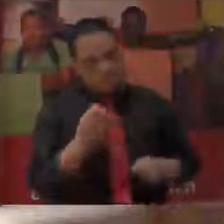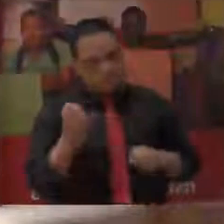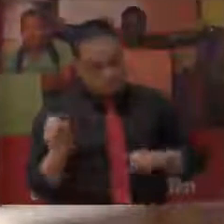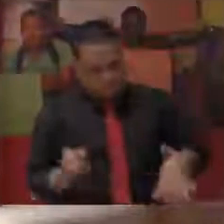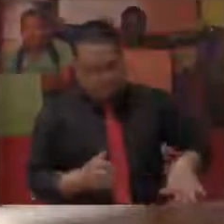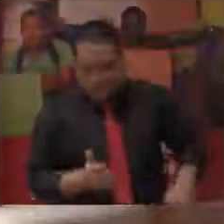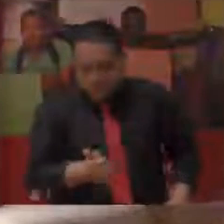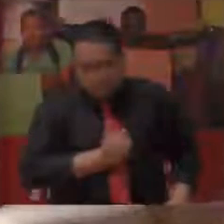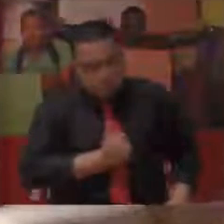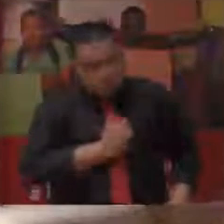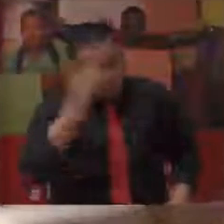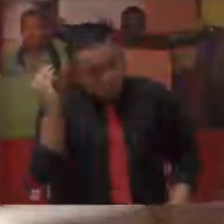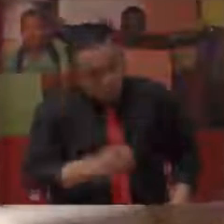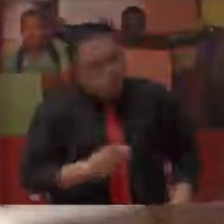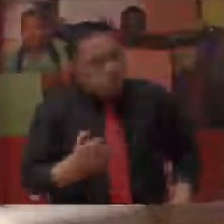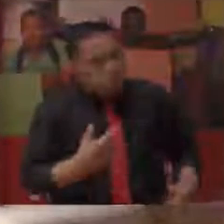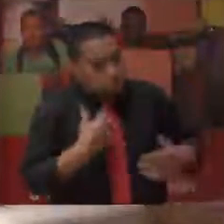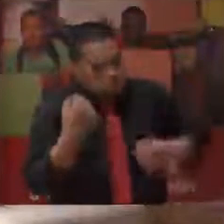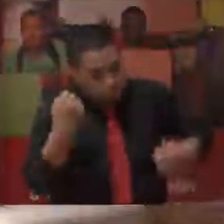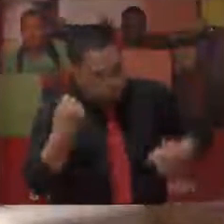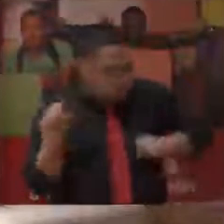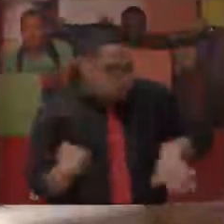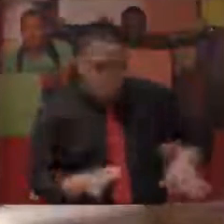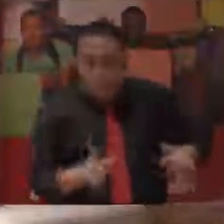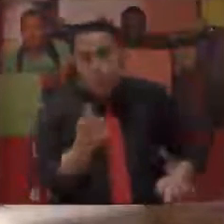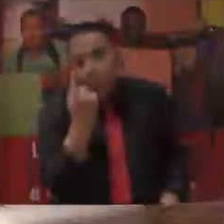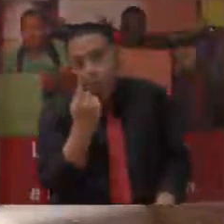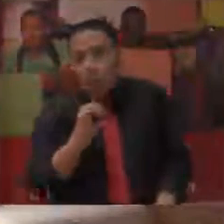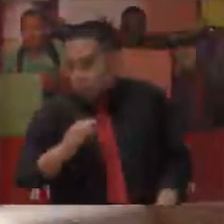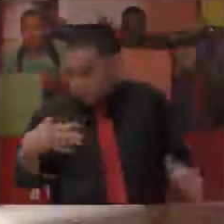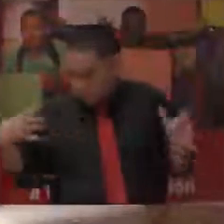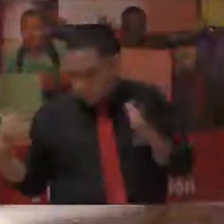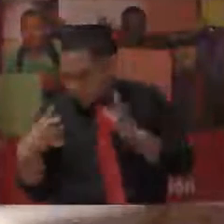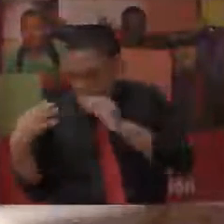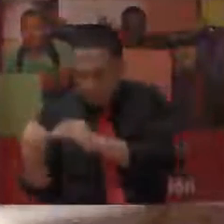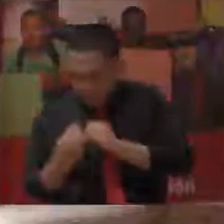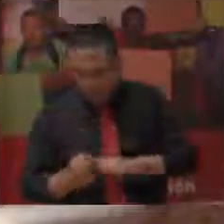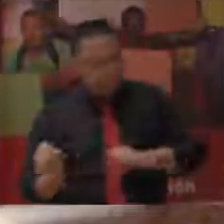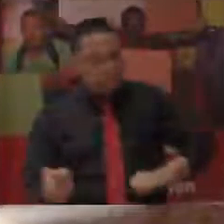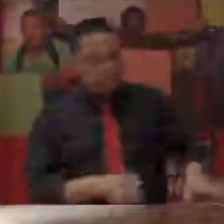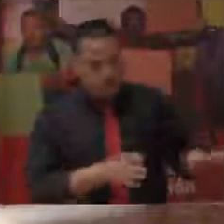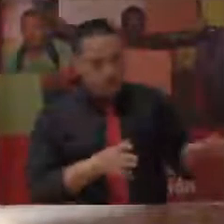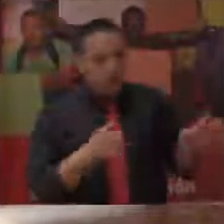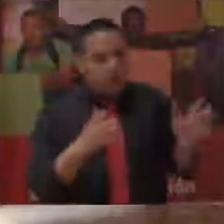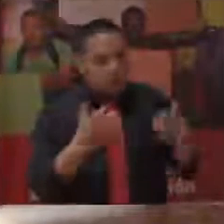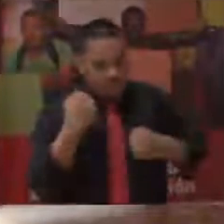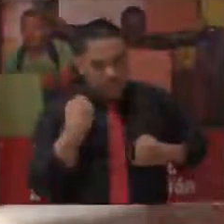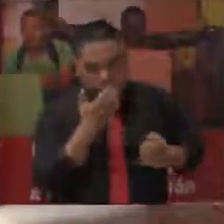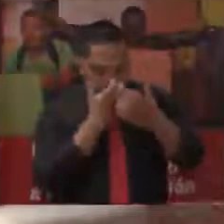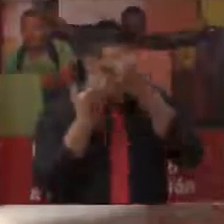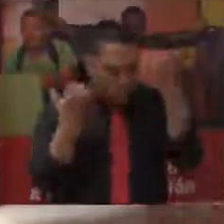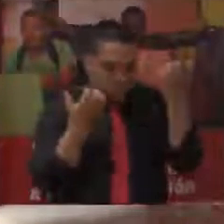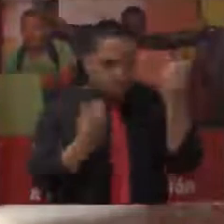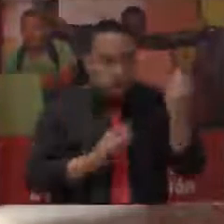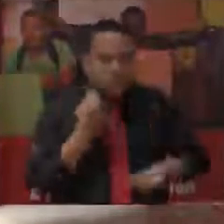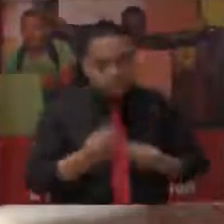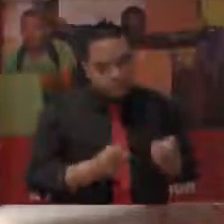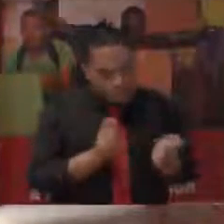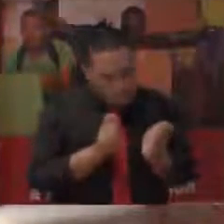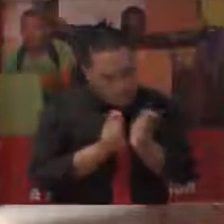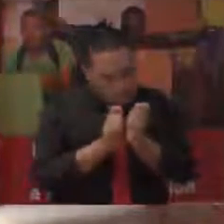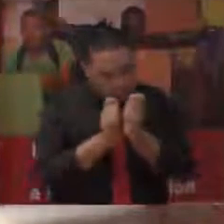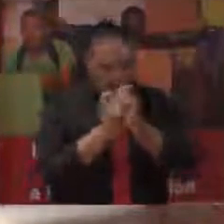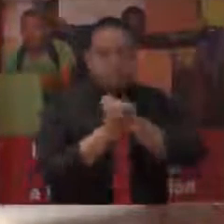manera voluntaria, individual o colectiva, los grupos armados. Entonces, el compromiso de las reformas, dar un